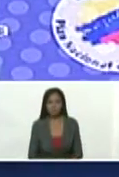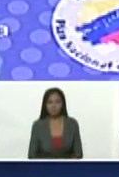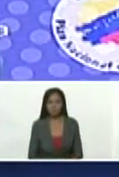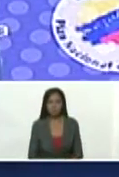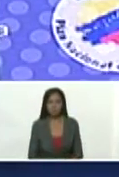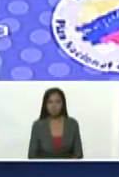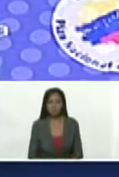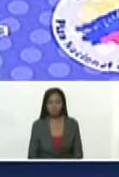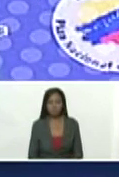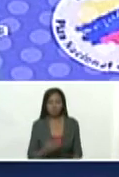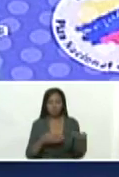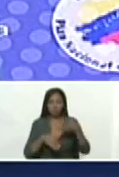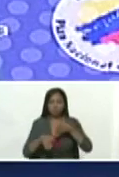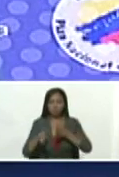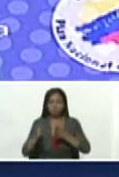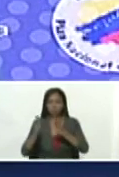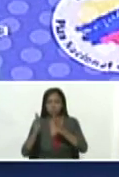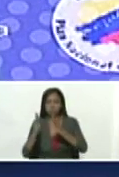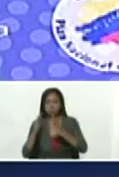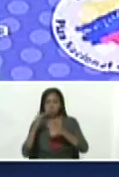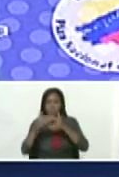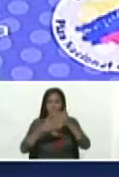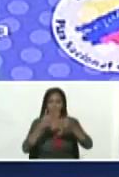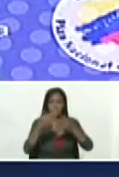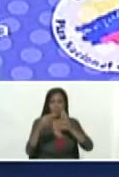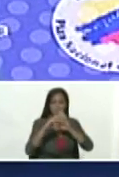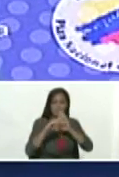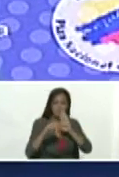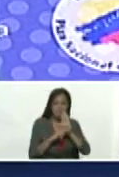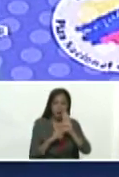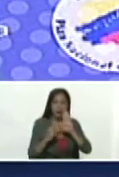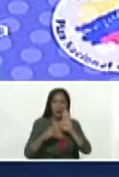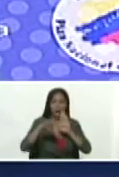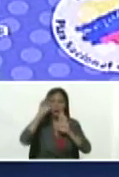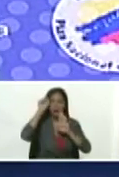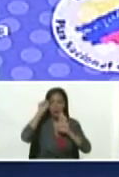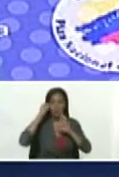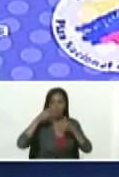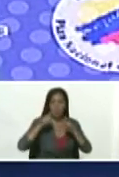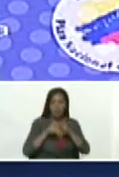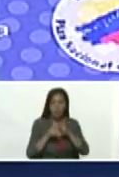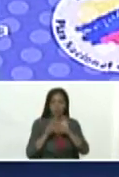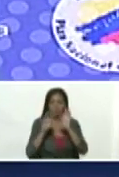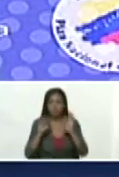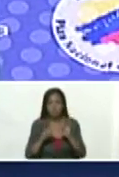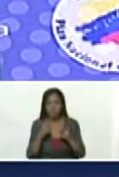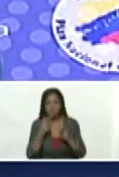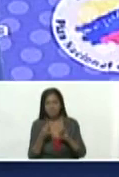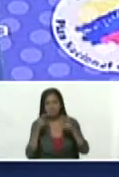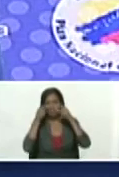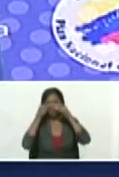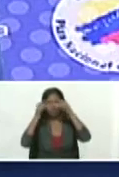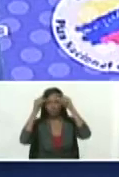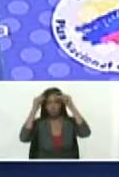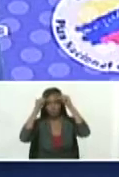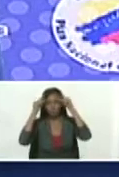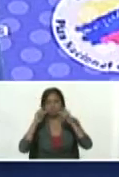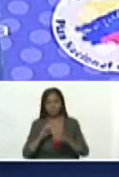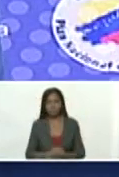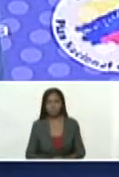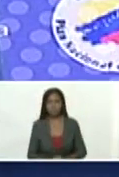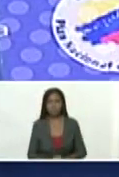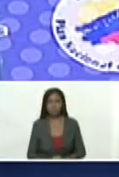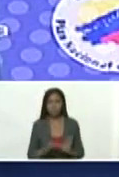de construir la secuencia de conceptos, dice Simón Rodríguez, y